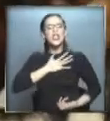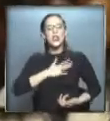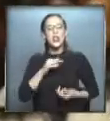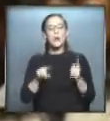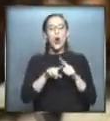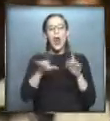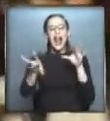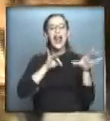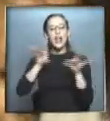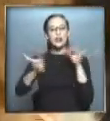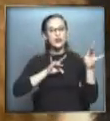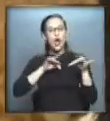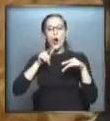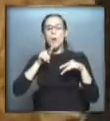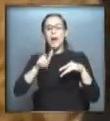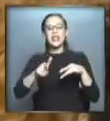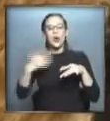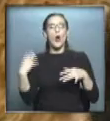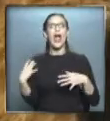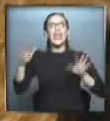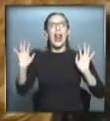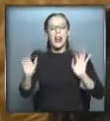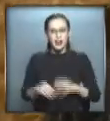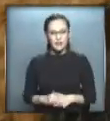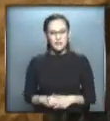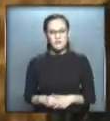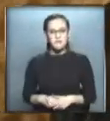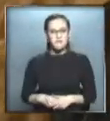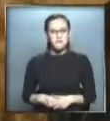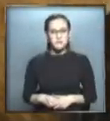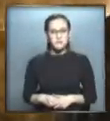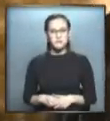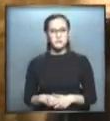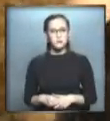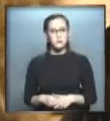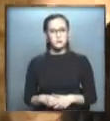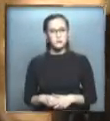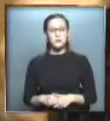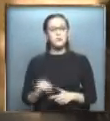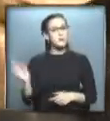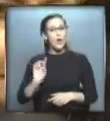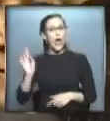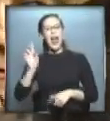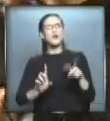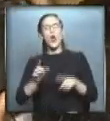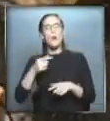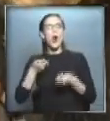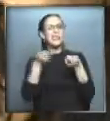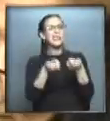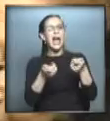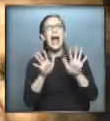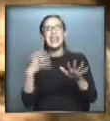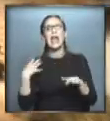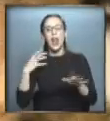internas parecieron en algún momento una elección general? No, pero eso es porque quizás algunos han querido instalar eso. Nosotros, Frente para